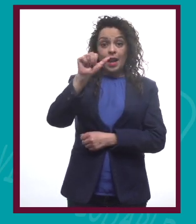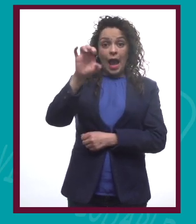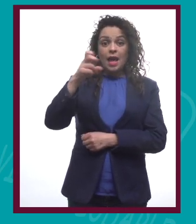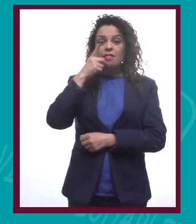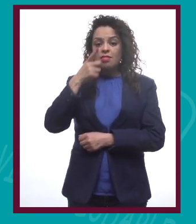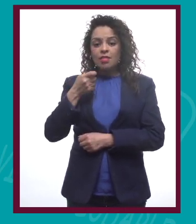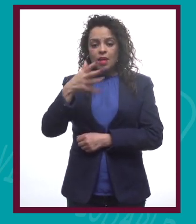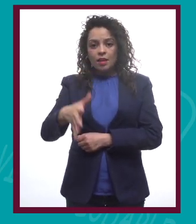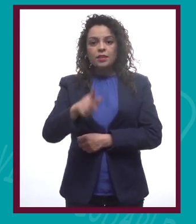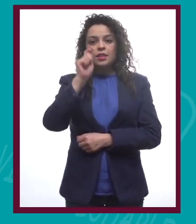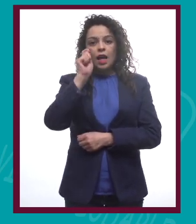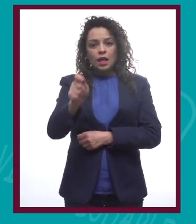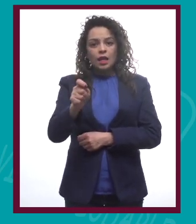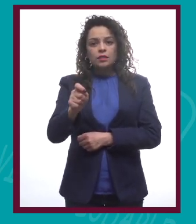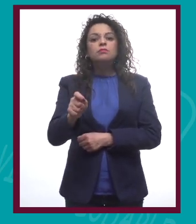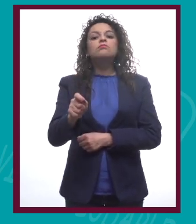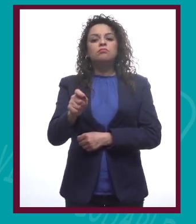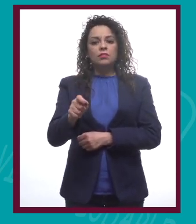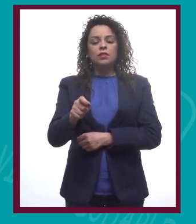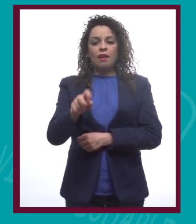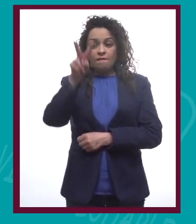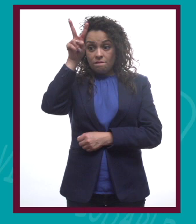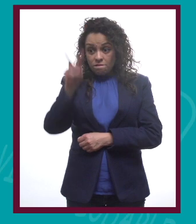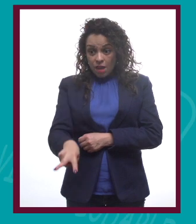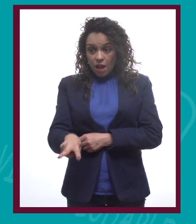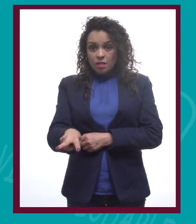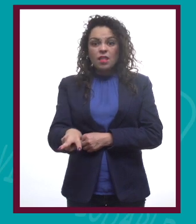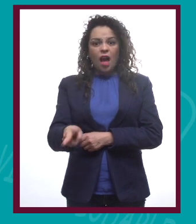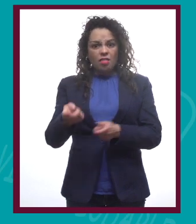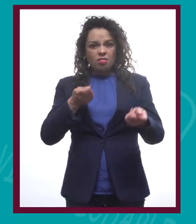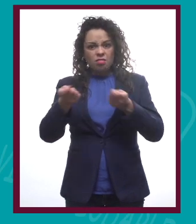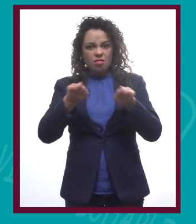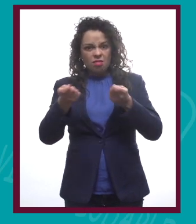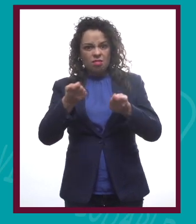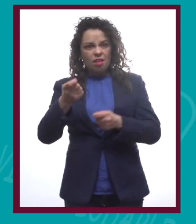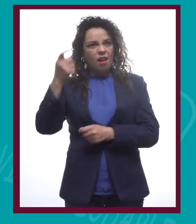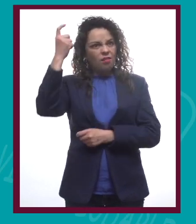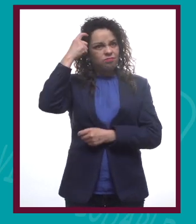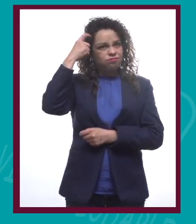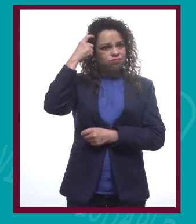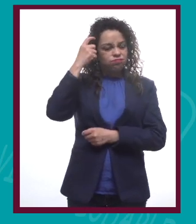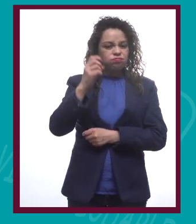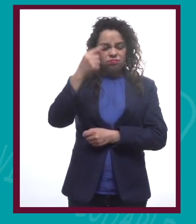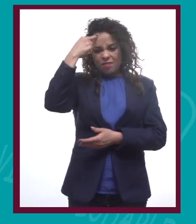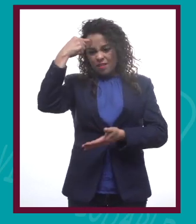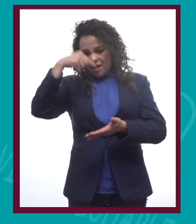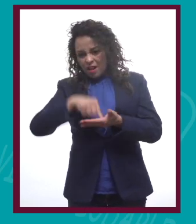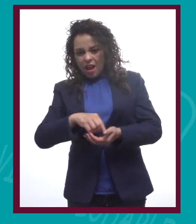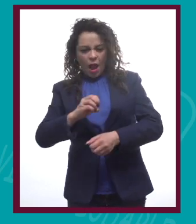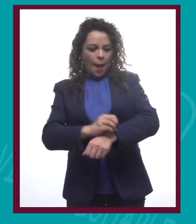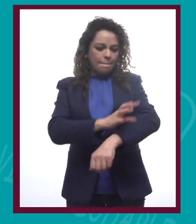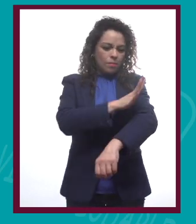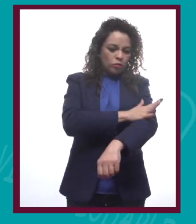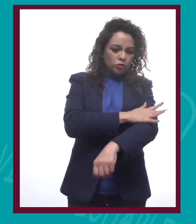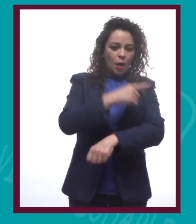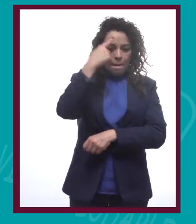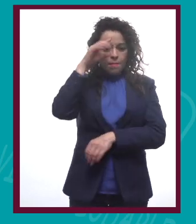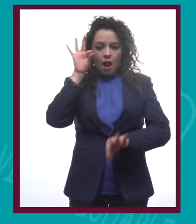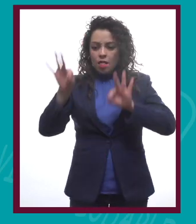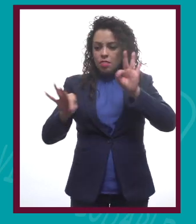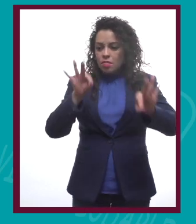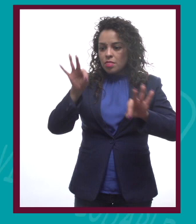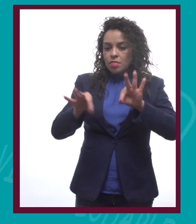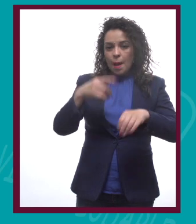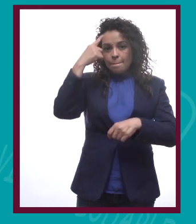lengua española la define como la distorsión deliberada de una realidad que manipula creencias y emociones con el fin de influir